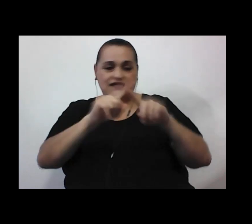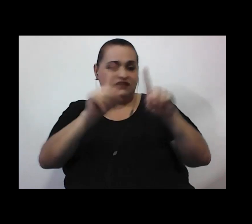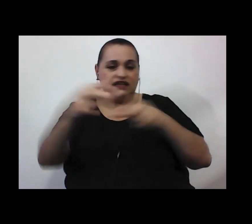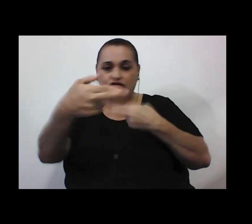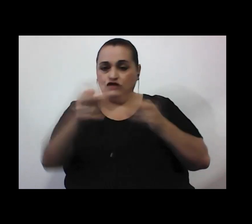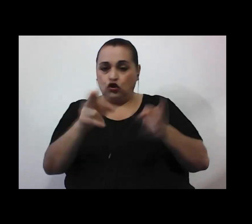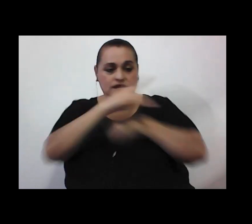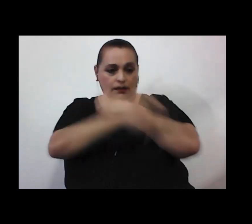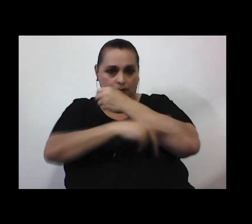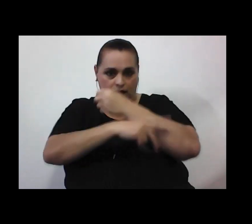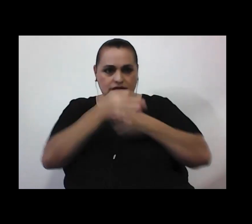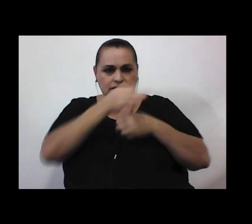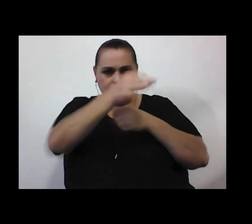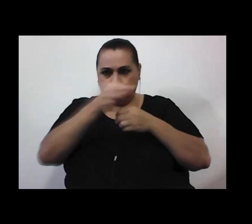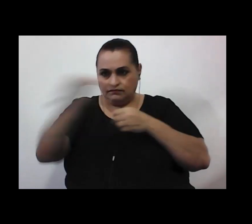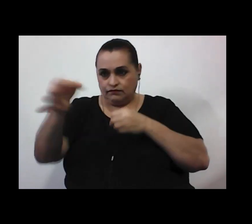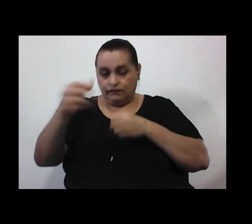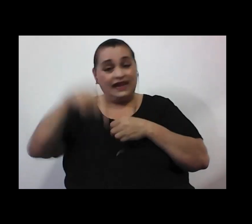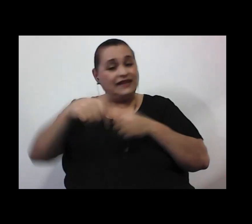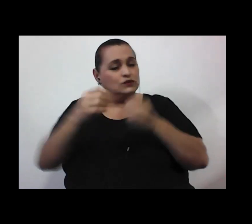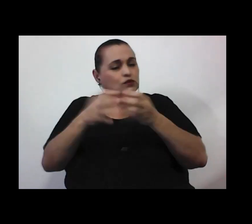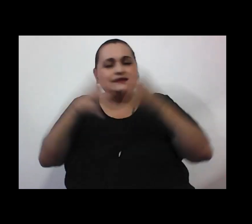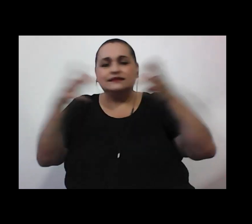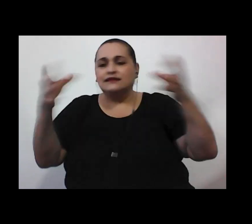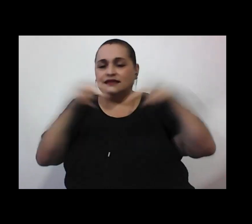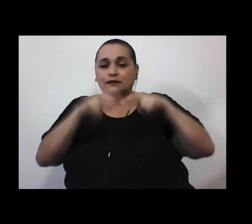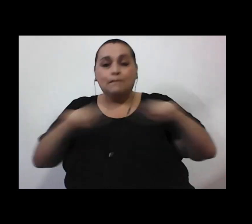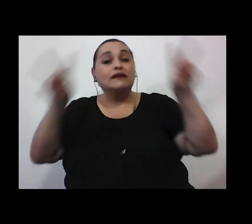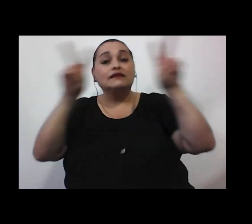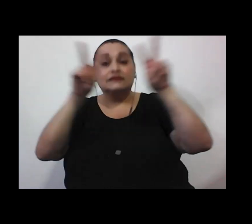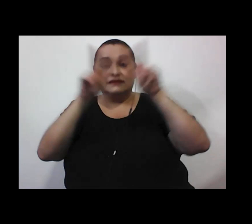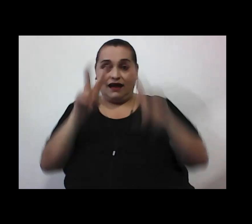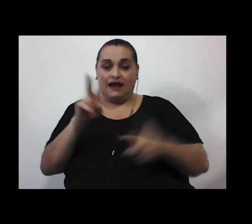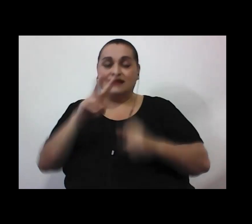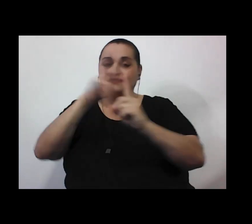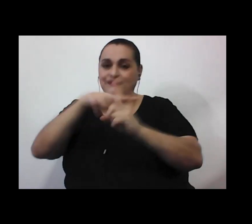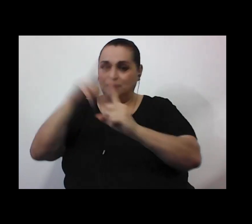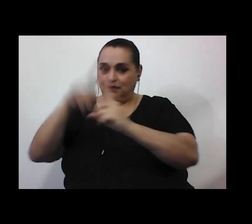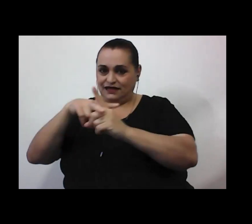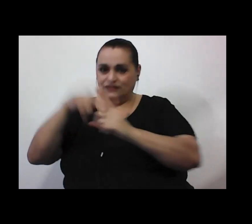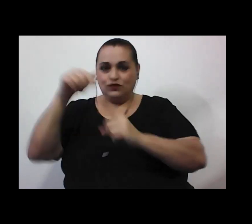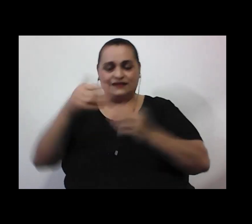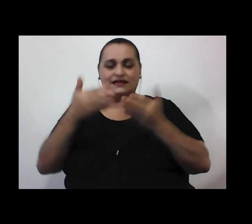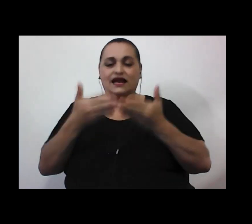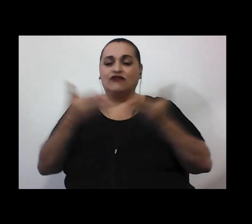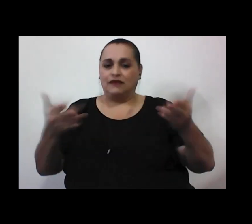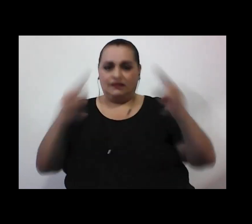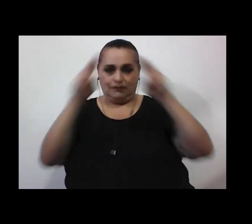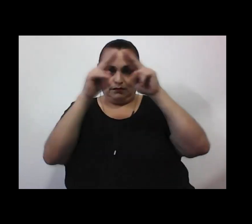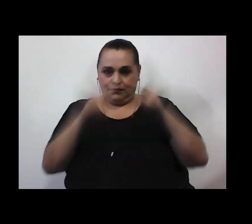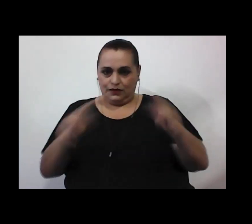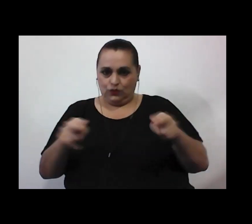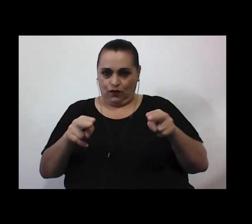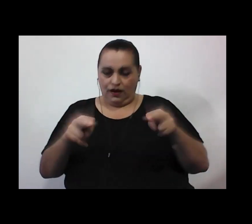país. Esta es una de las grandes ventajas de la implementación de esta herramienta virtual,